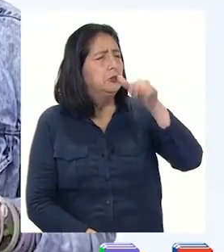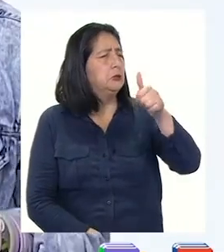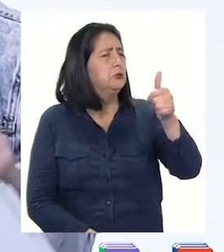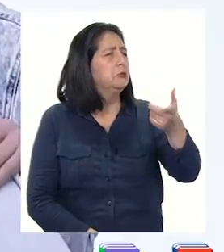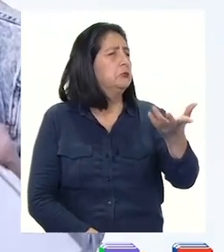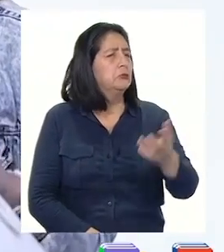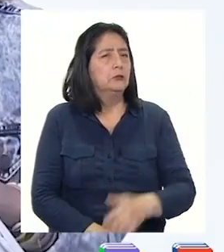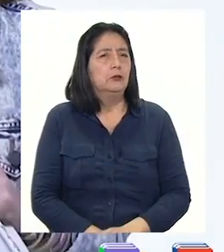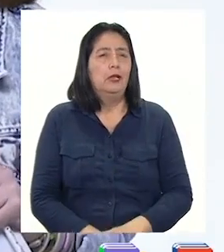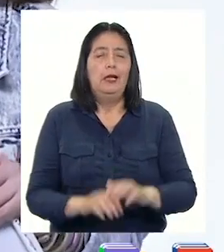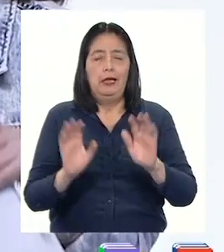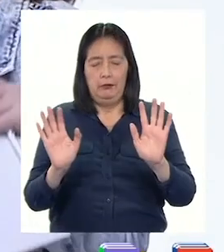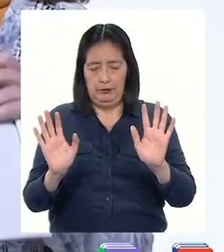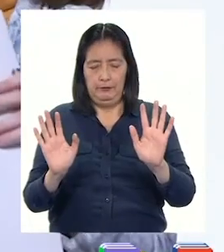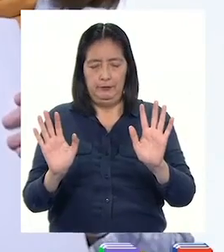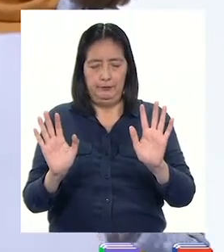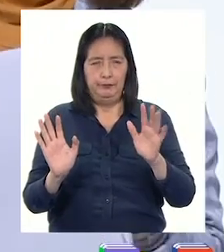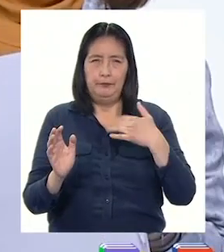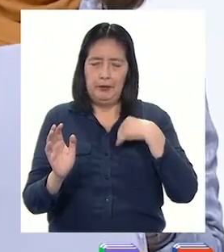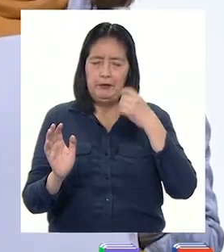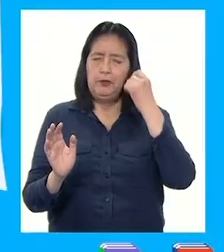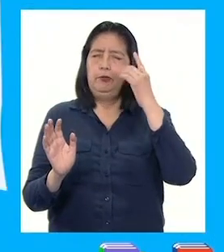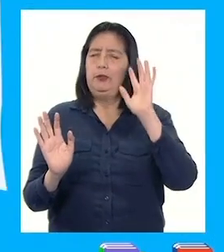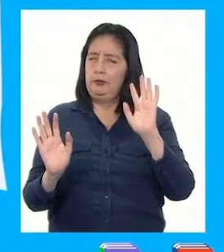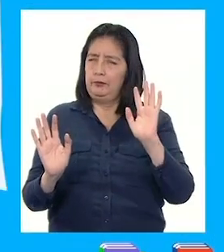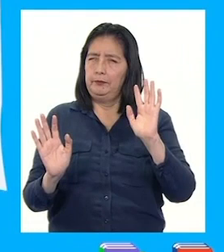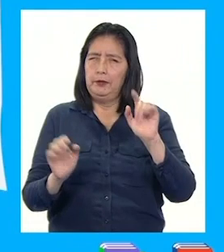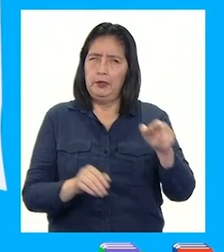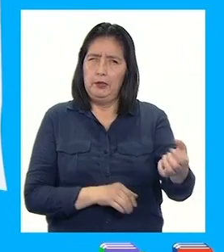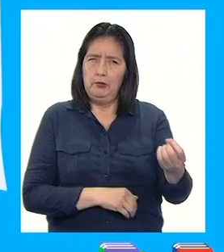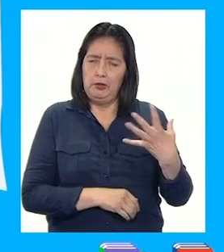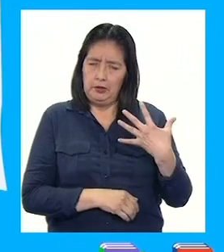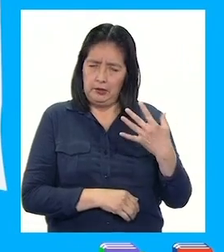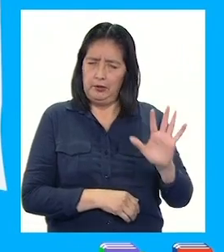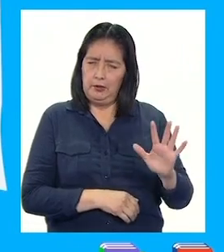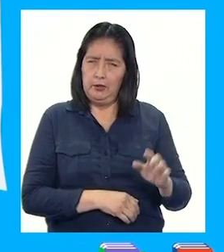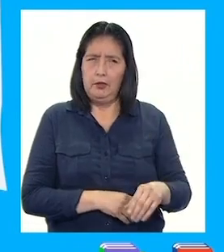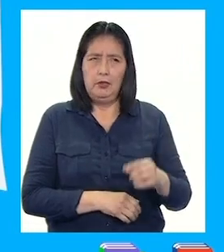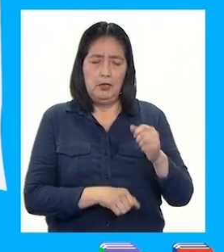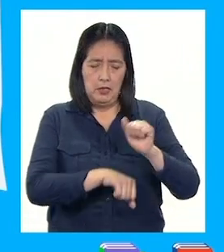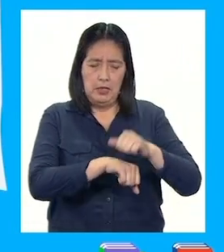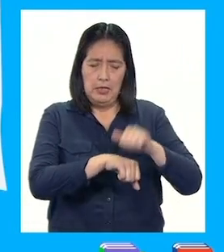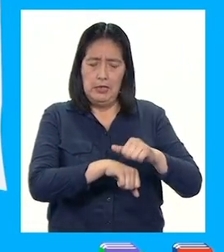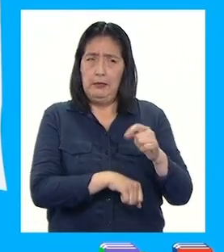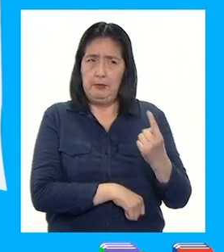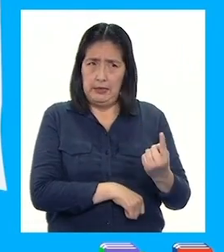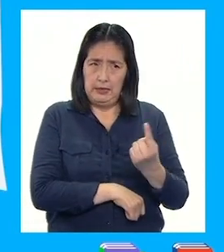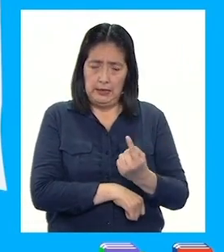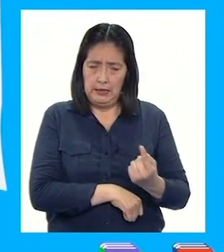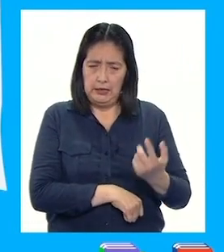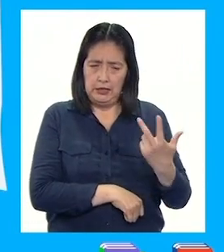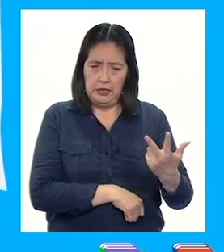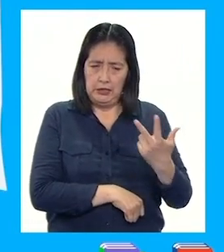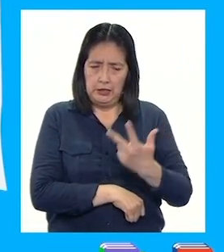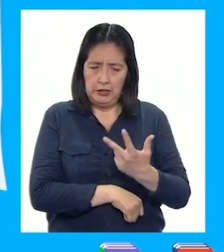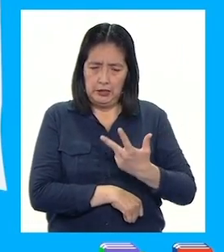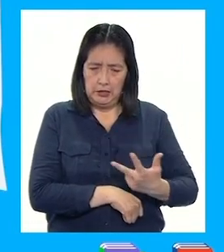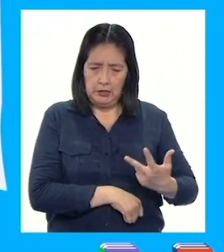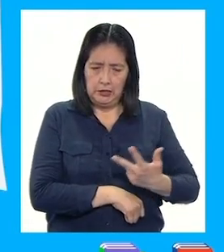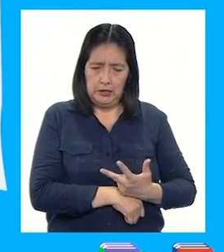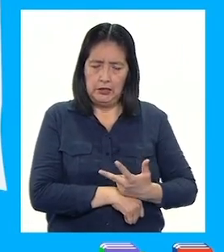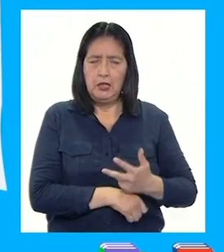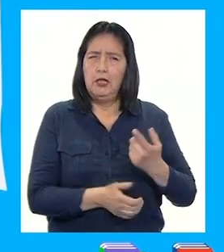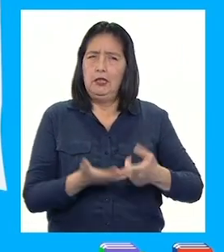demás? A ver, vamos a ver si lo entiendo. Lo que dice Natalia es que cada una de estas piedritas vale 3. Es